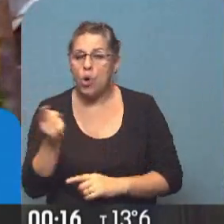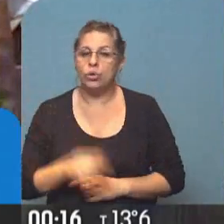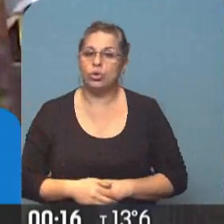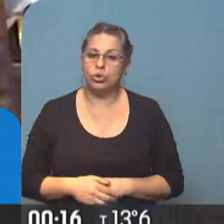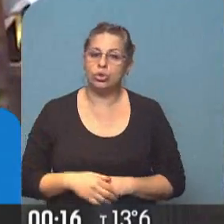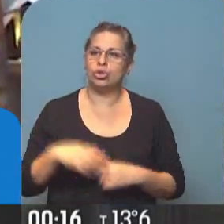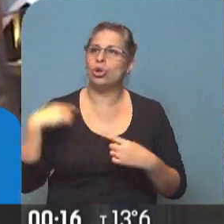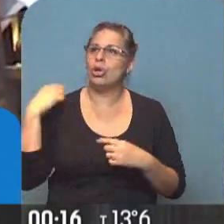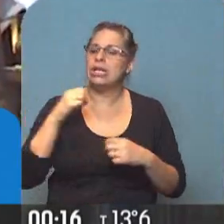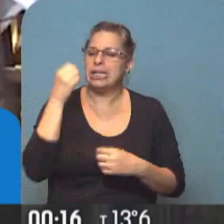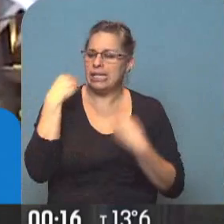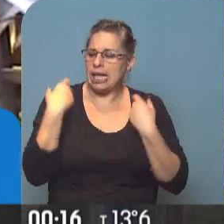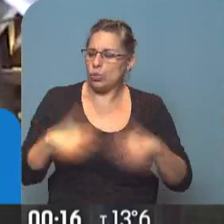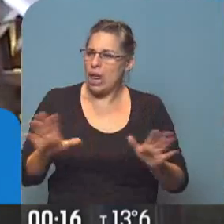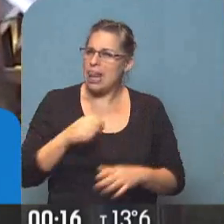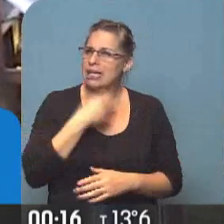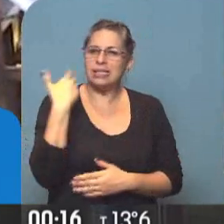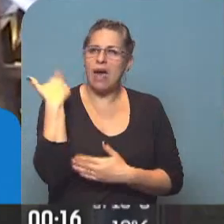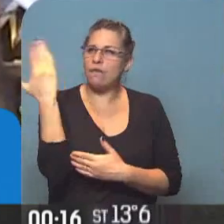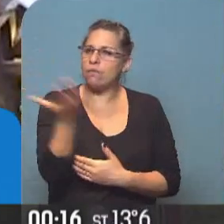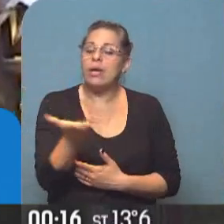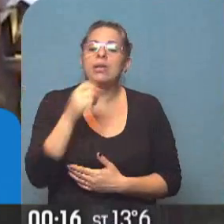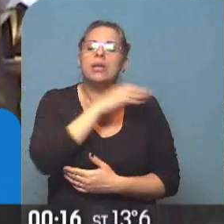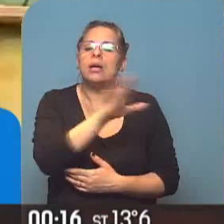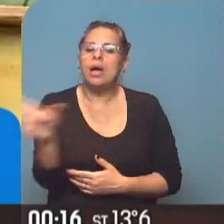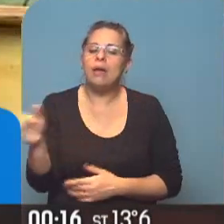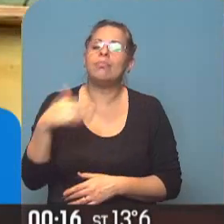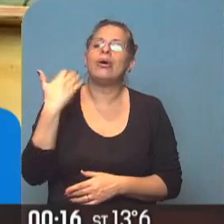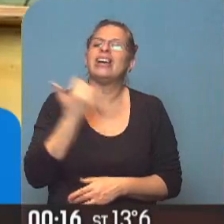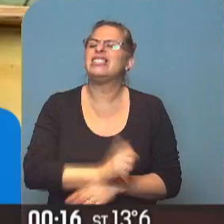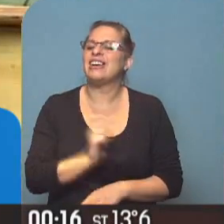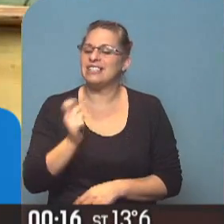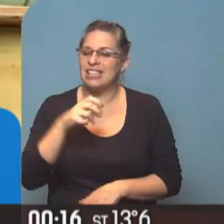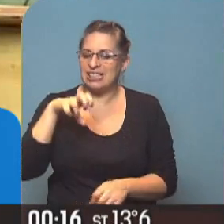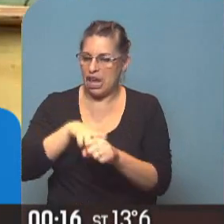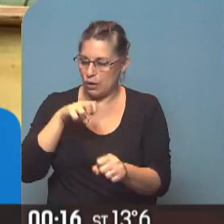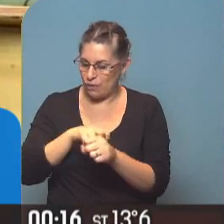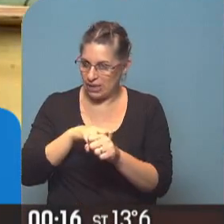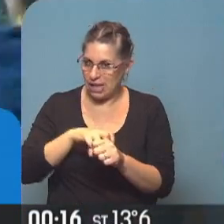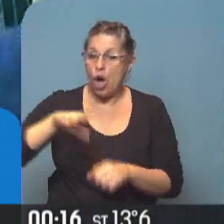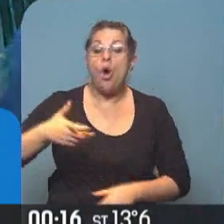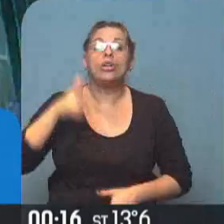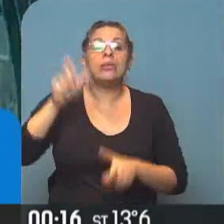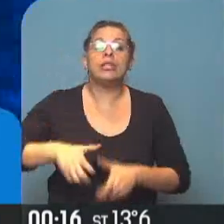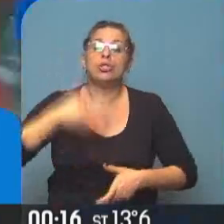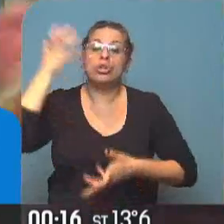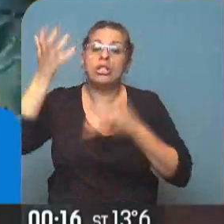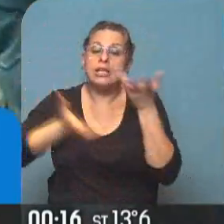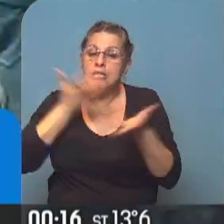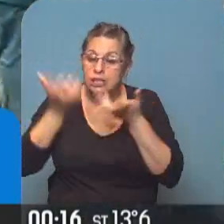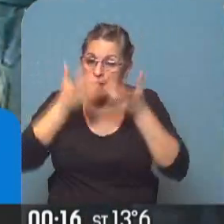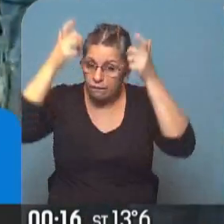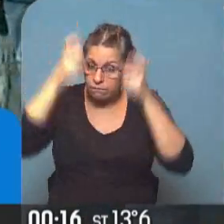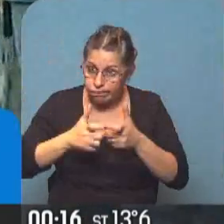hermosísimo entorno que tenemos acá afuera, estamos acá todos los cerveceros. Entre los chefs que participan de la feria se destaca la presencia